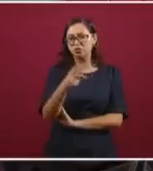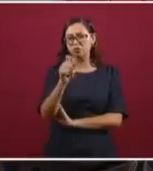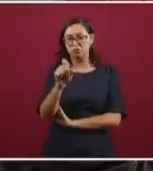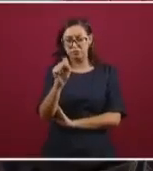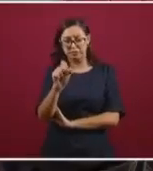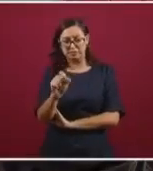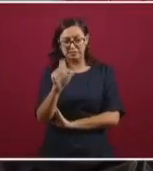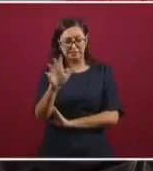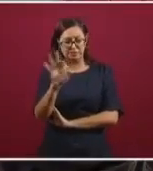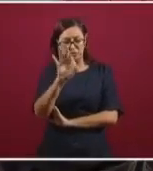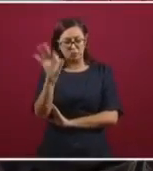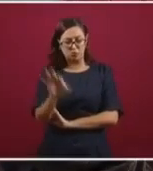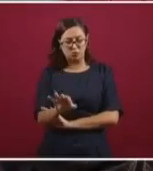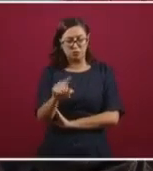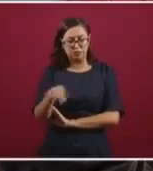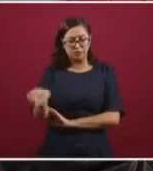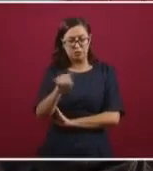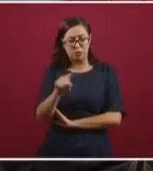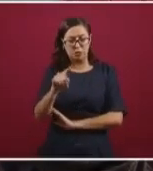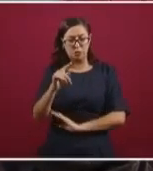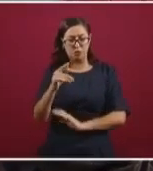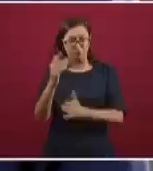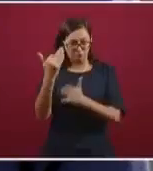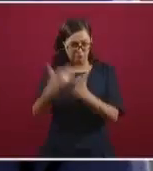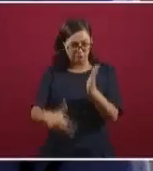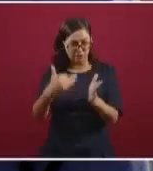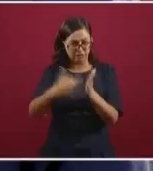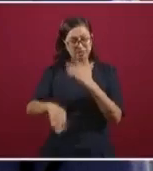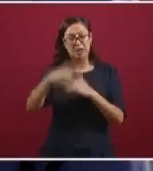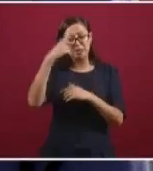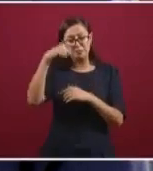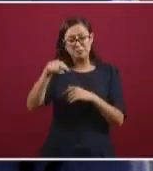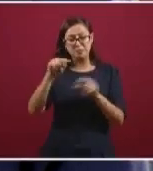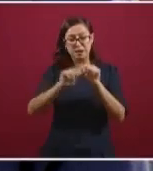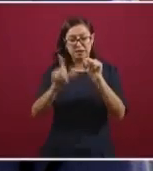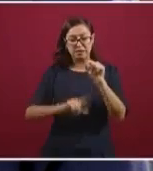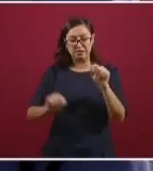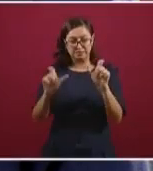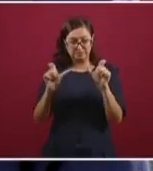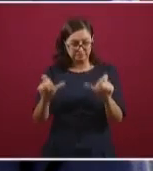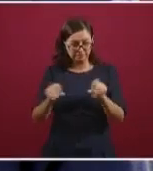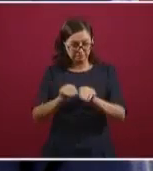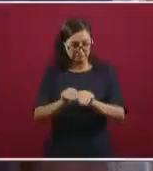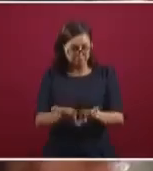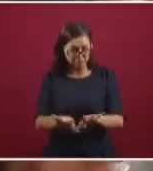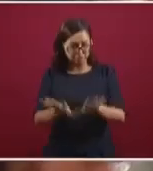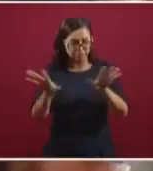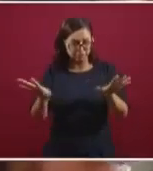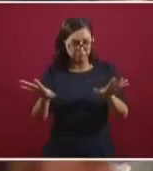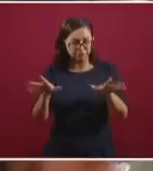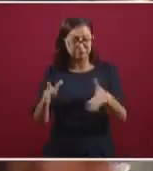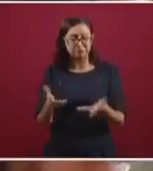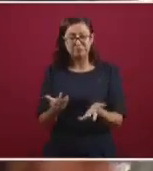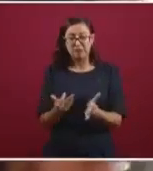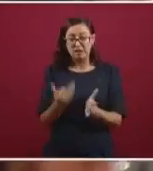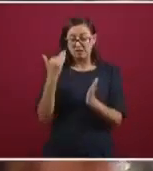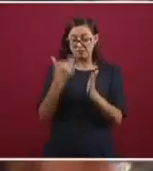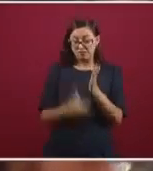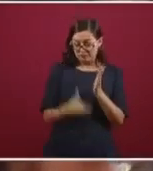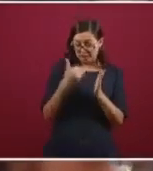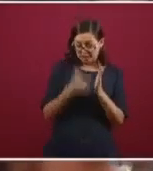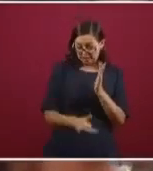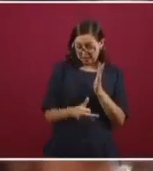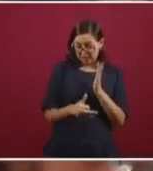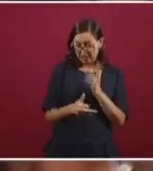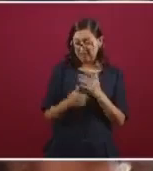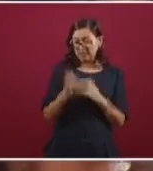28.65% de elementos para que funcione la Guardia Nacional, y si el faltante de elementos es de